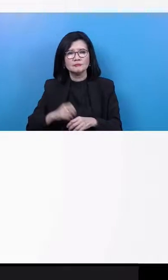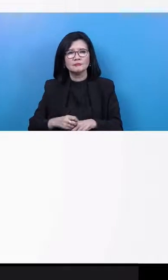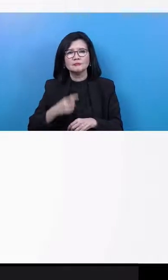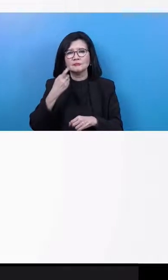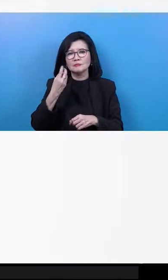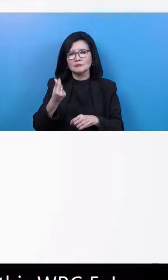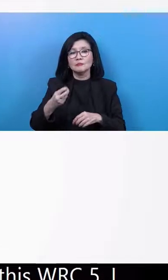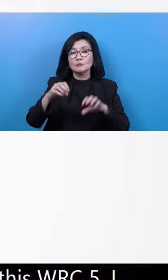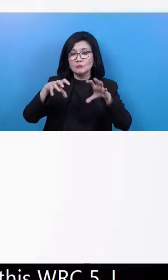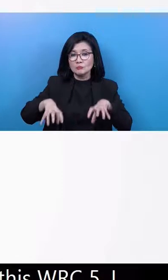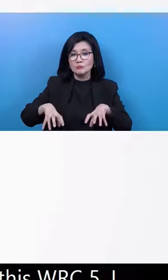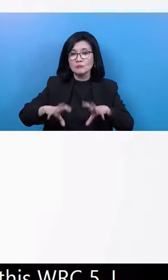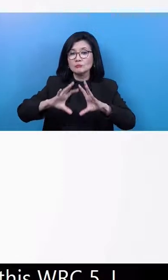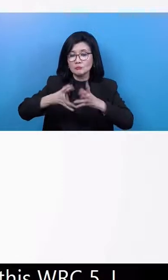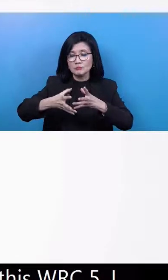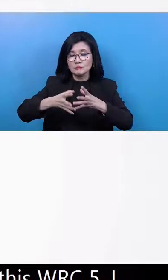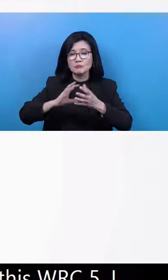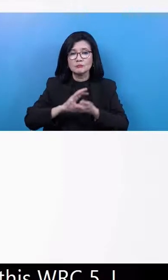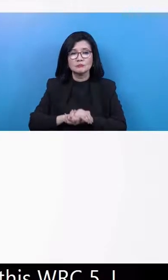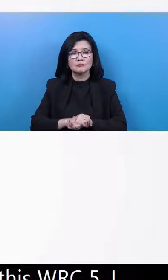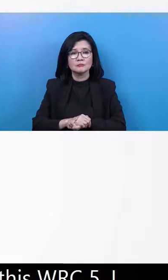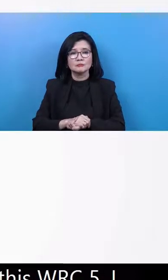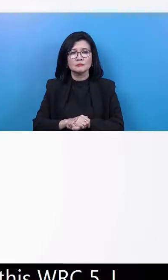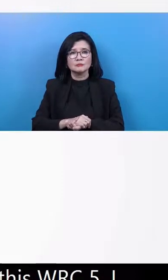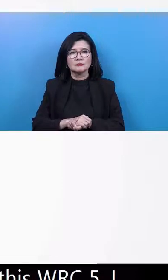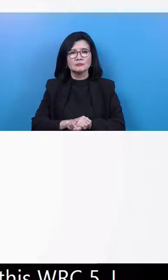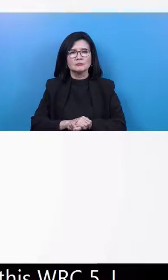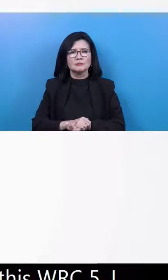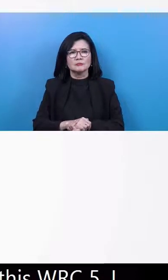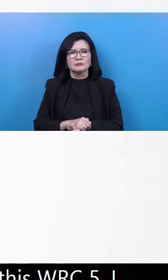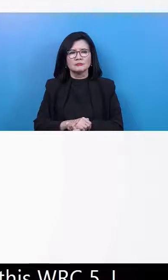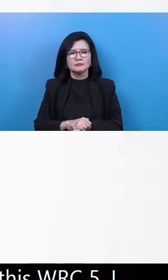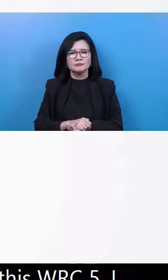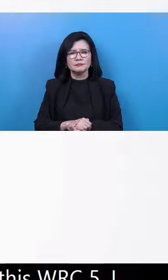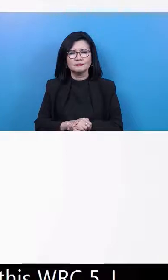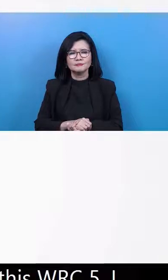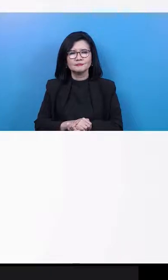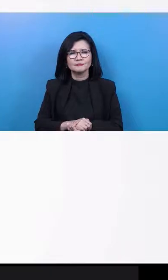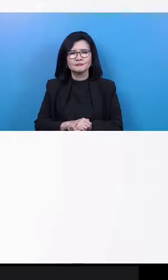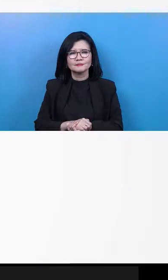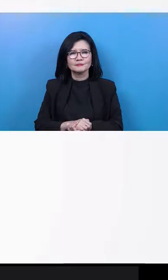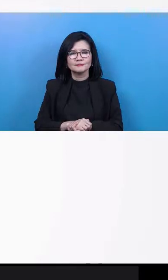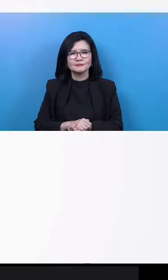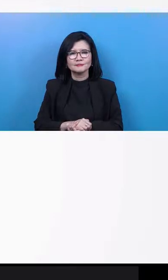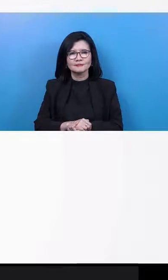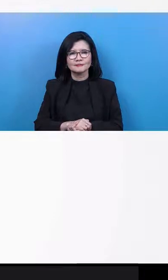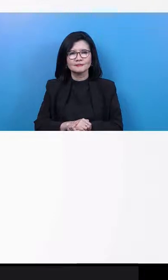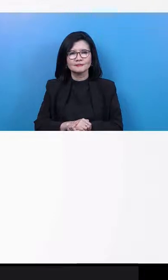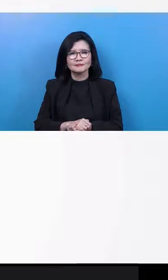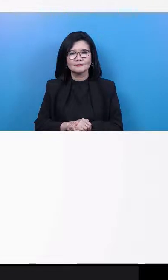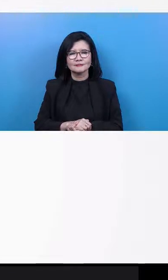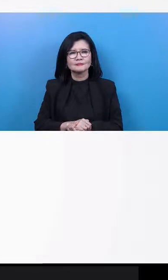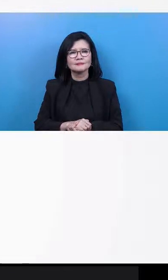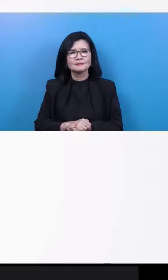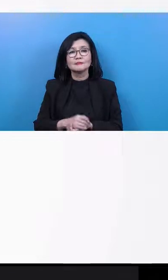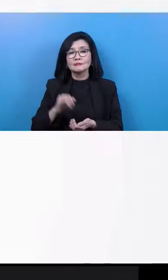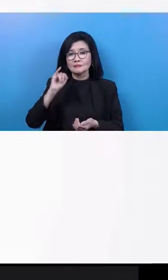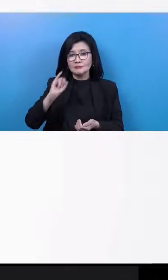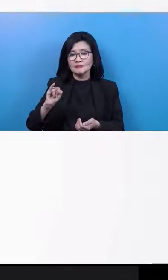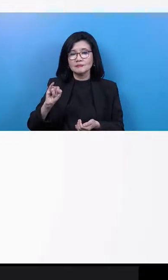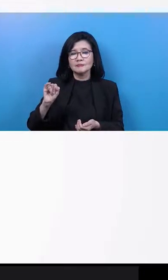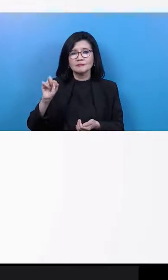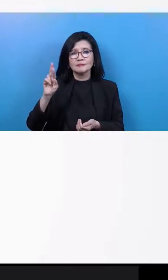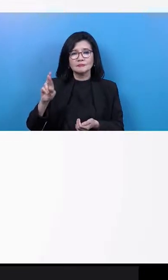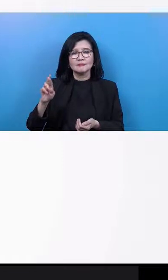Internacional de Recuperación. Debo iniciar explicándole cómo ha funcionado, dándole un contexto de la economía dominicana para